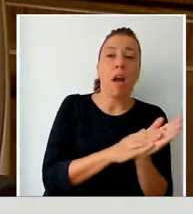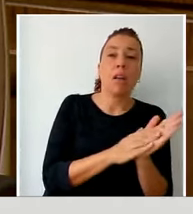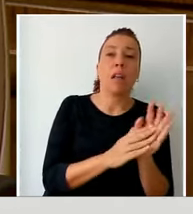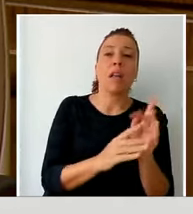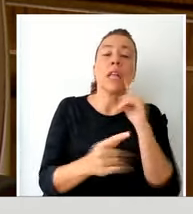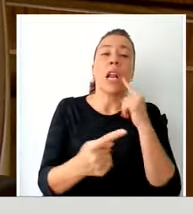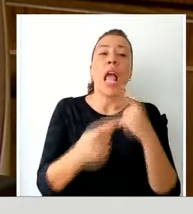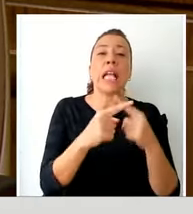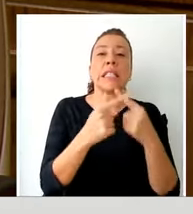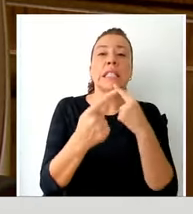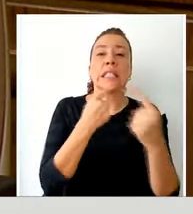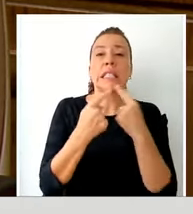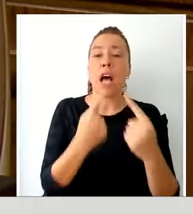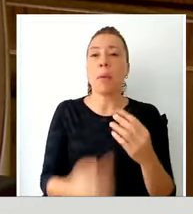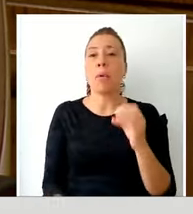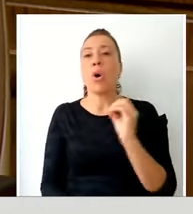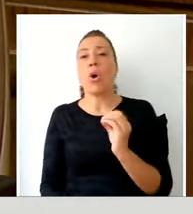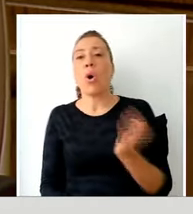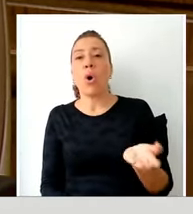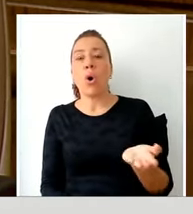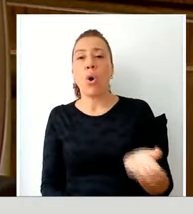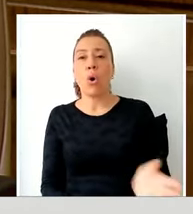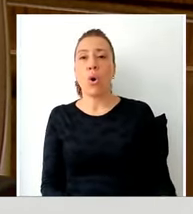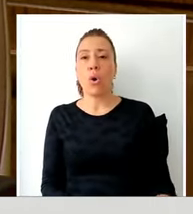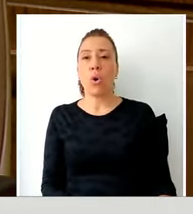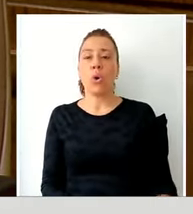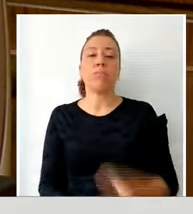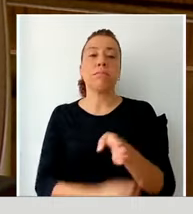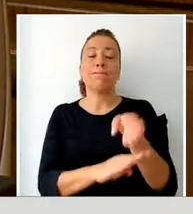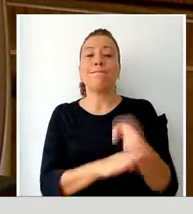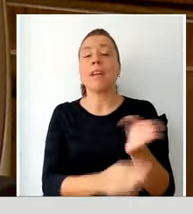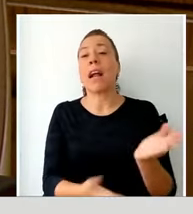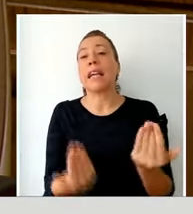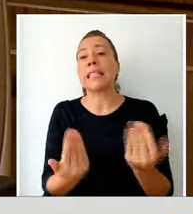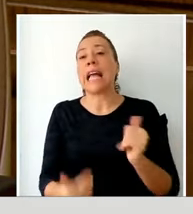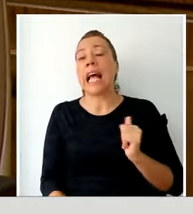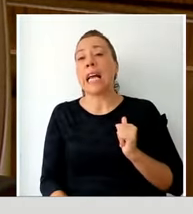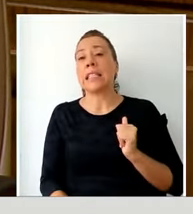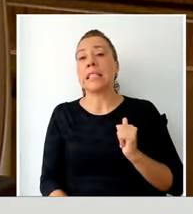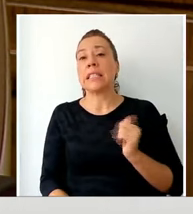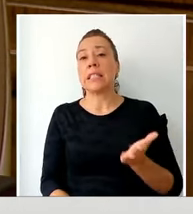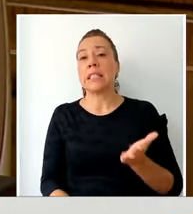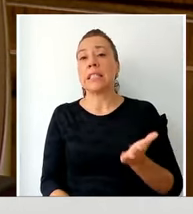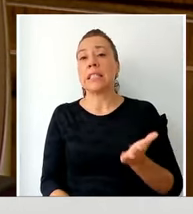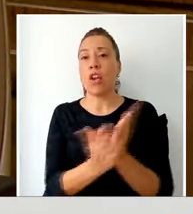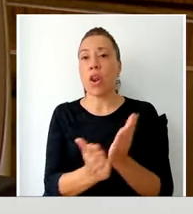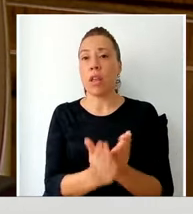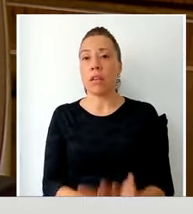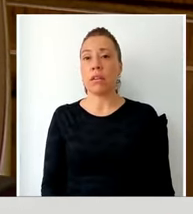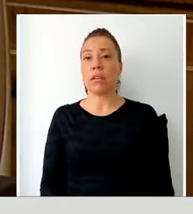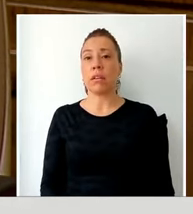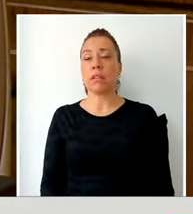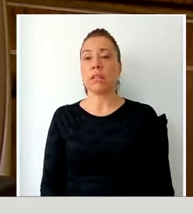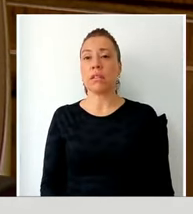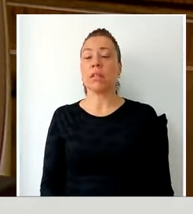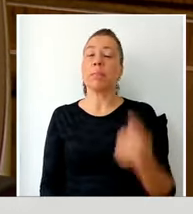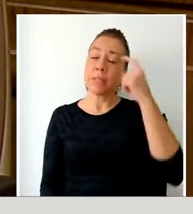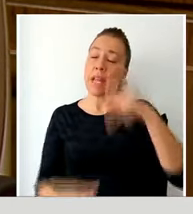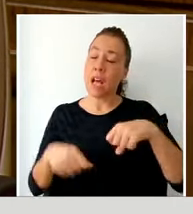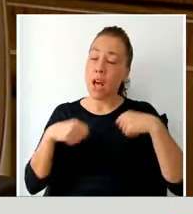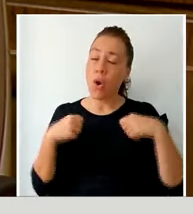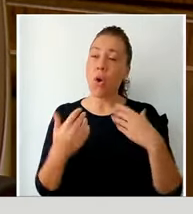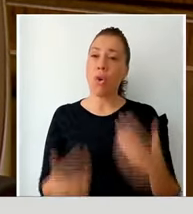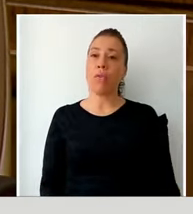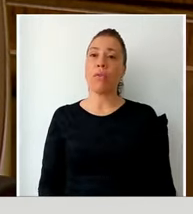O tiene que ir a clase Entonces cuando se piensa en los jóvenes cuando se piensa en